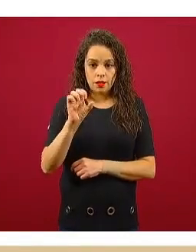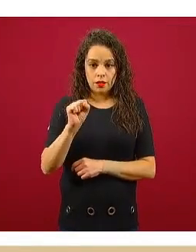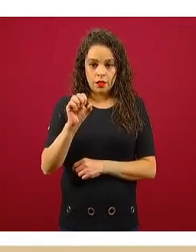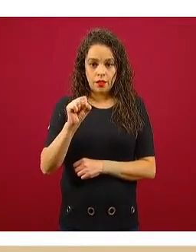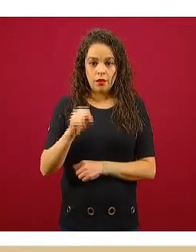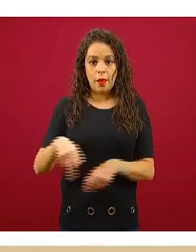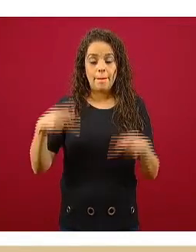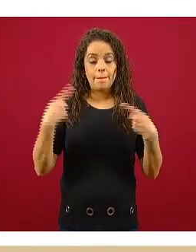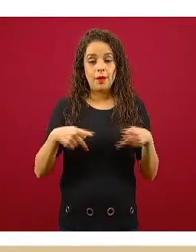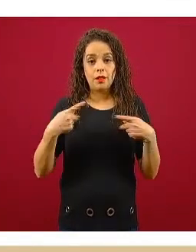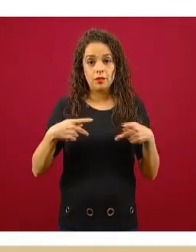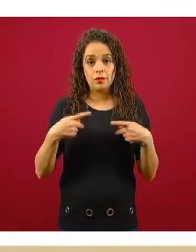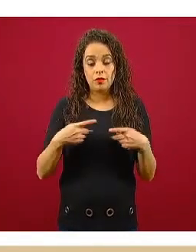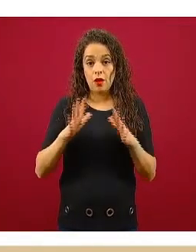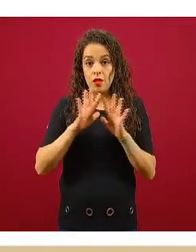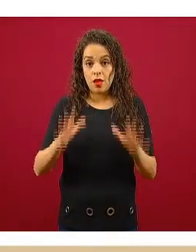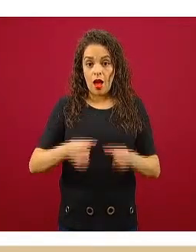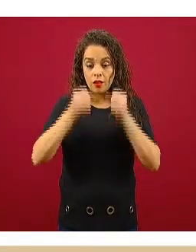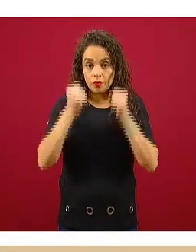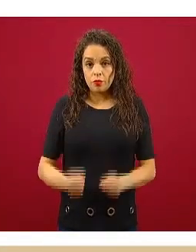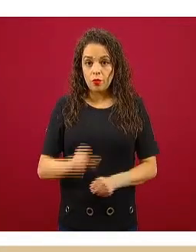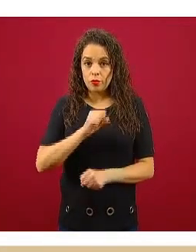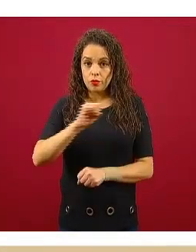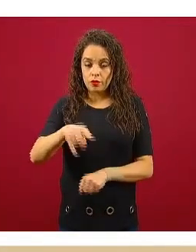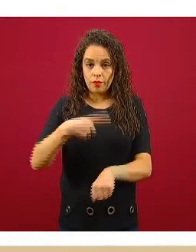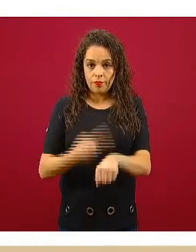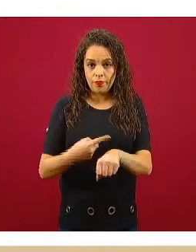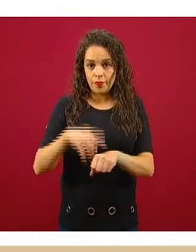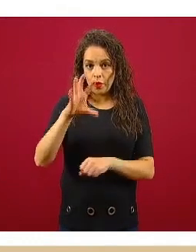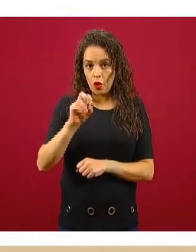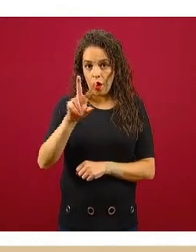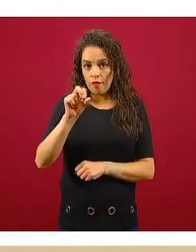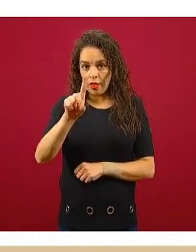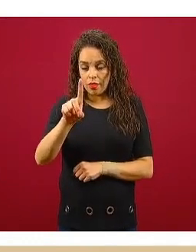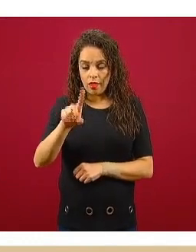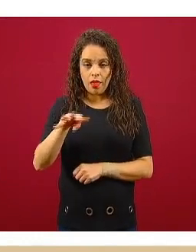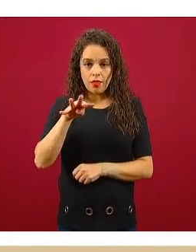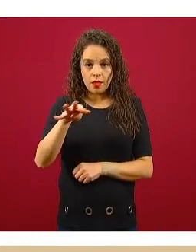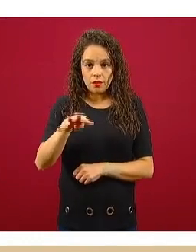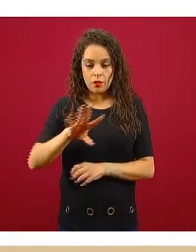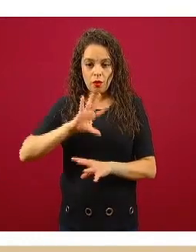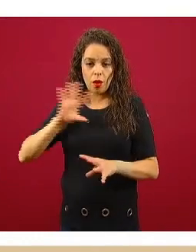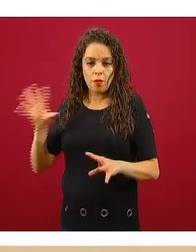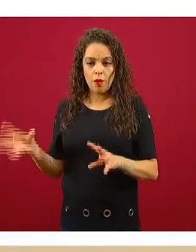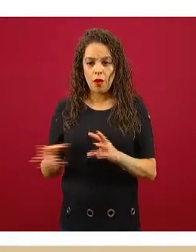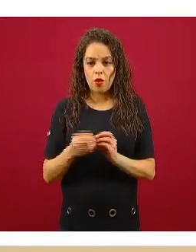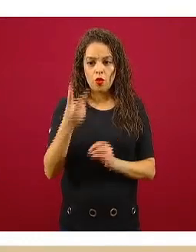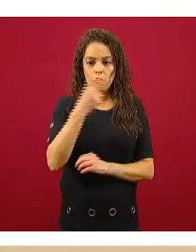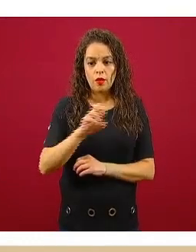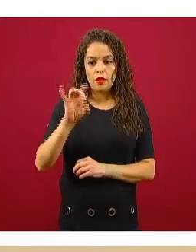74.560 las personas que han sido confirmadas a COVID-19, de un total de